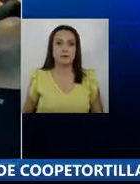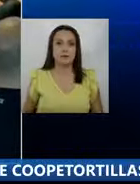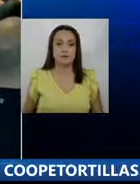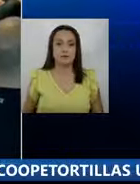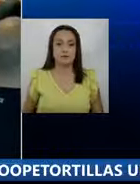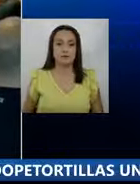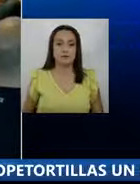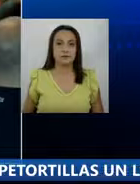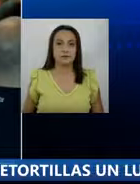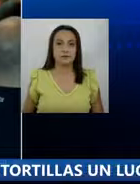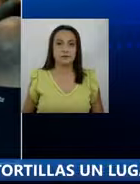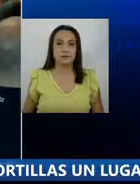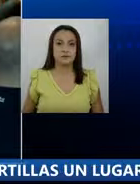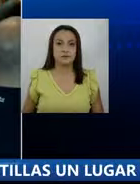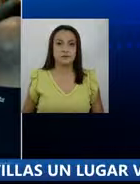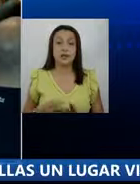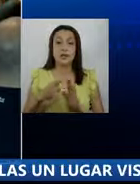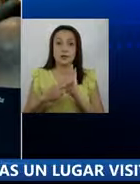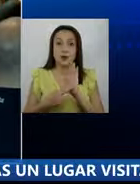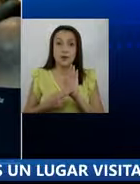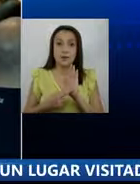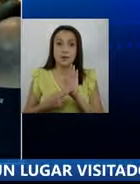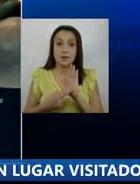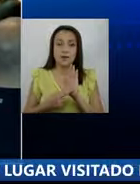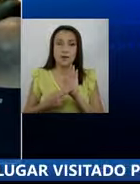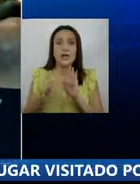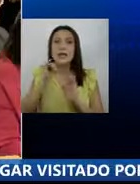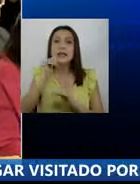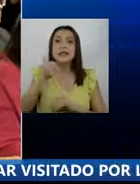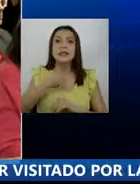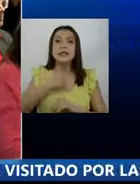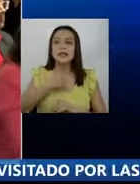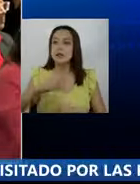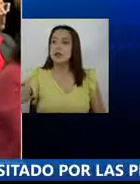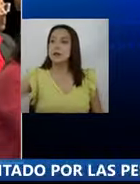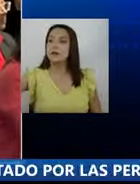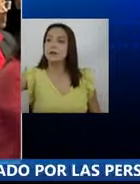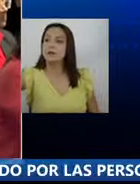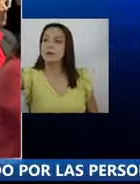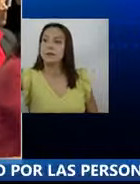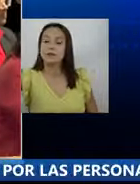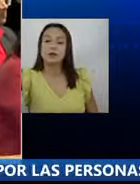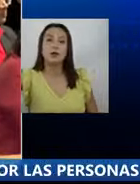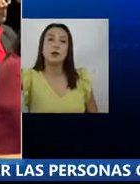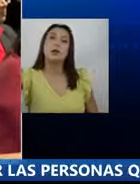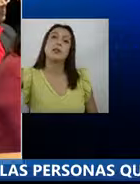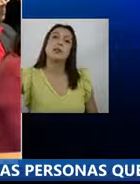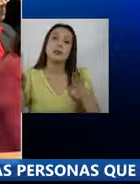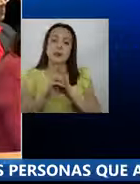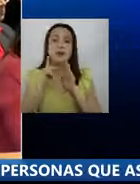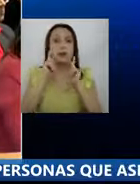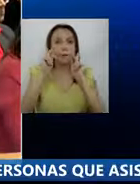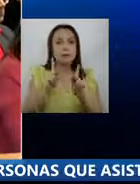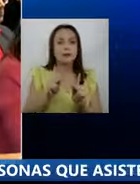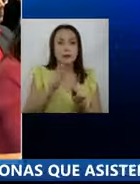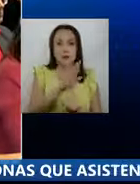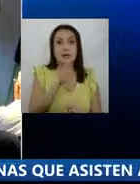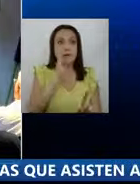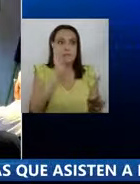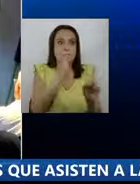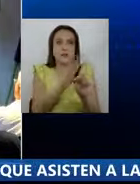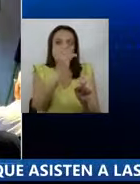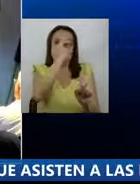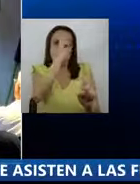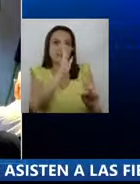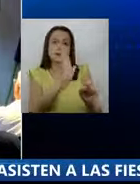decir, es una medida urgente, rápida, que protege los derechos de las personas que alegan ser víctimas de violación de